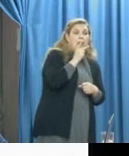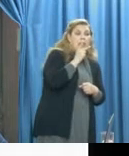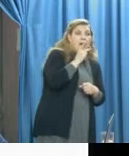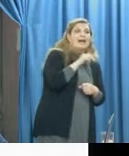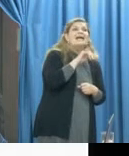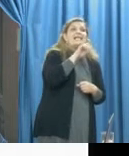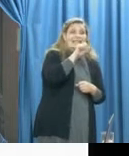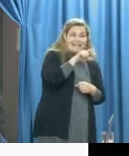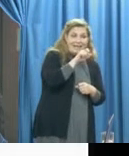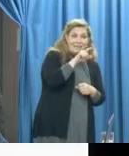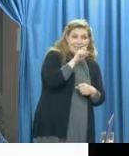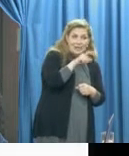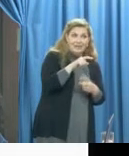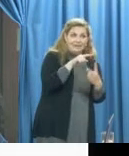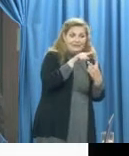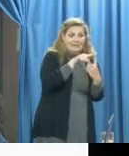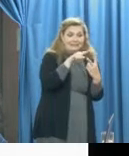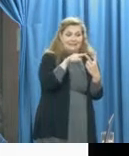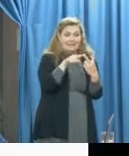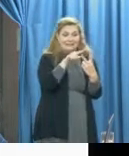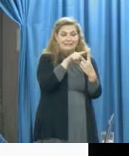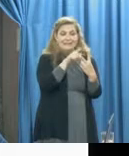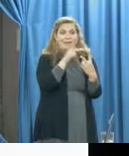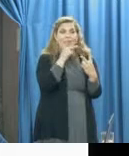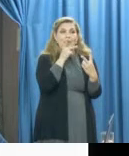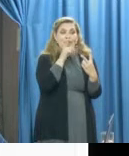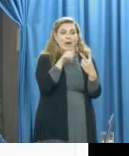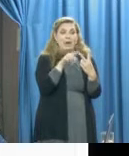afectado, la segregación de nuestros